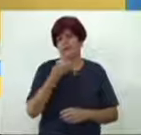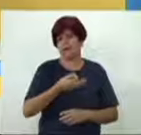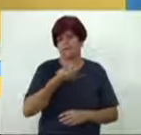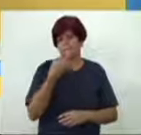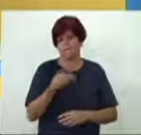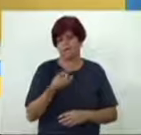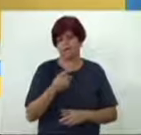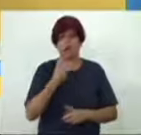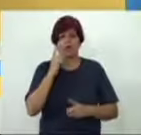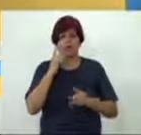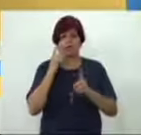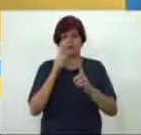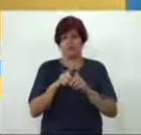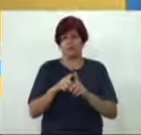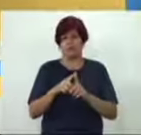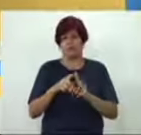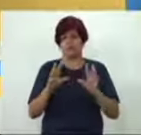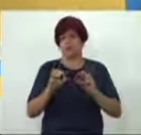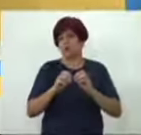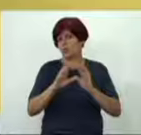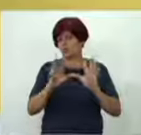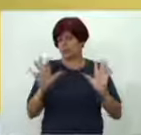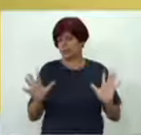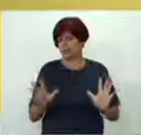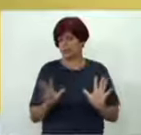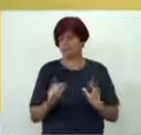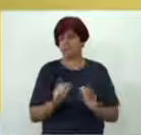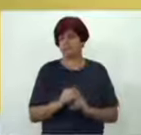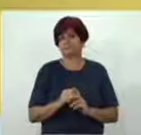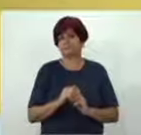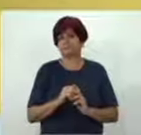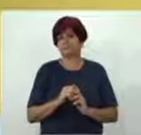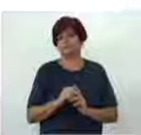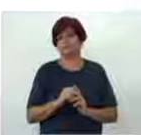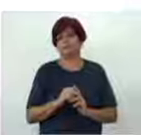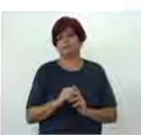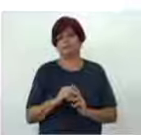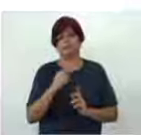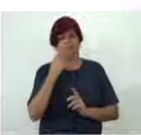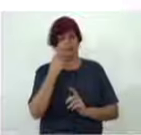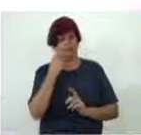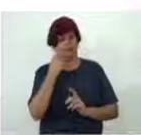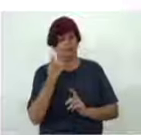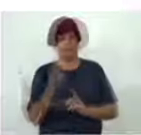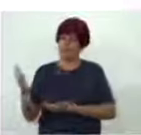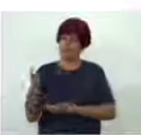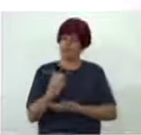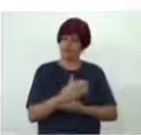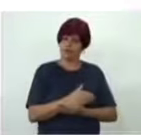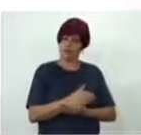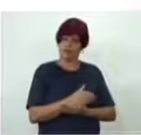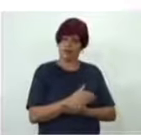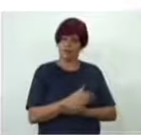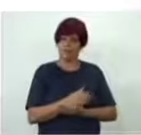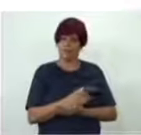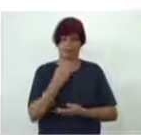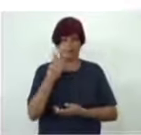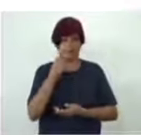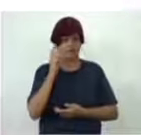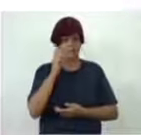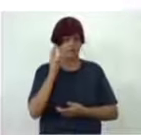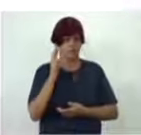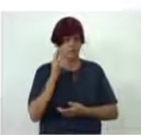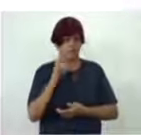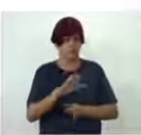fundamentar objetivamente y con claridad. Vamos a ver cada paso. Bueno, primer paso es el reconocimiento